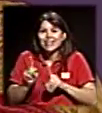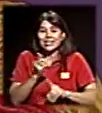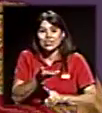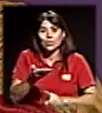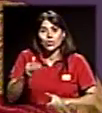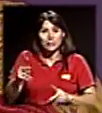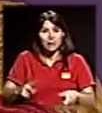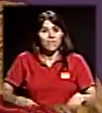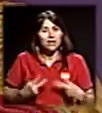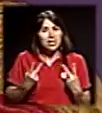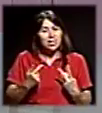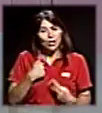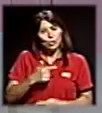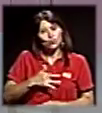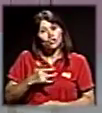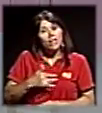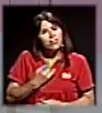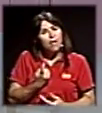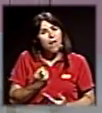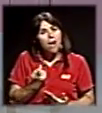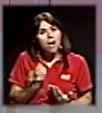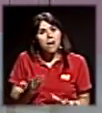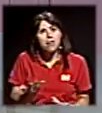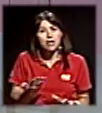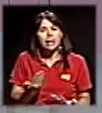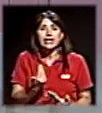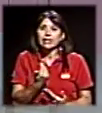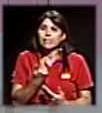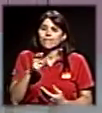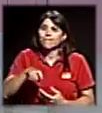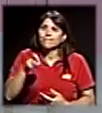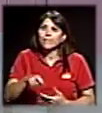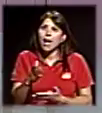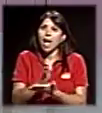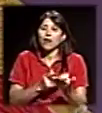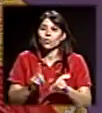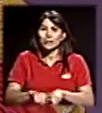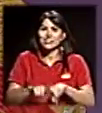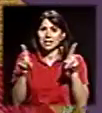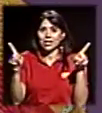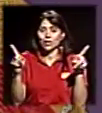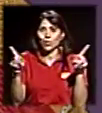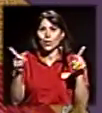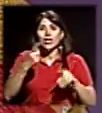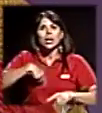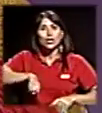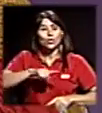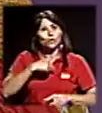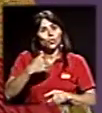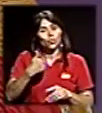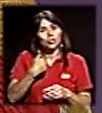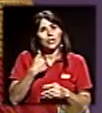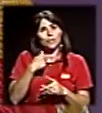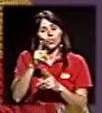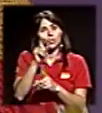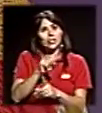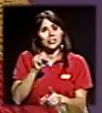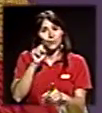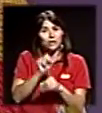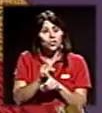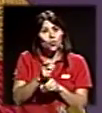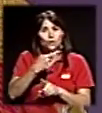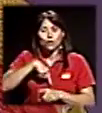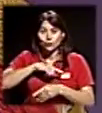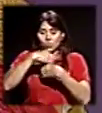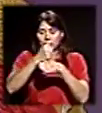hay una sensación de vacío y hay una necesidad de algo distinto y mantenemos un patrón del que a veces ni siquiera